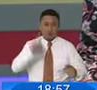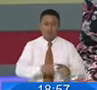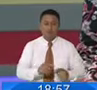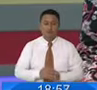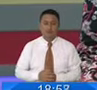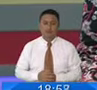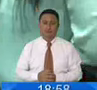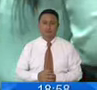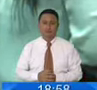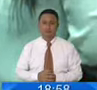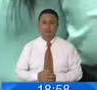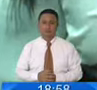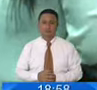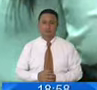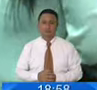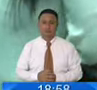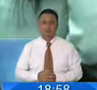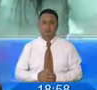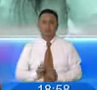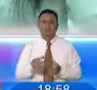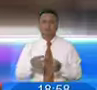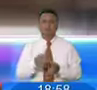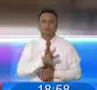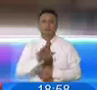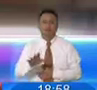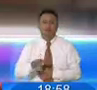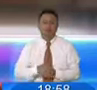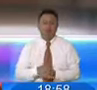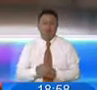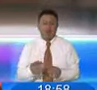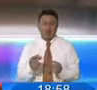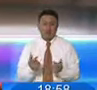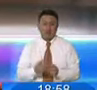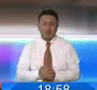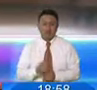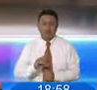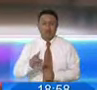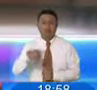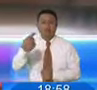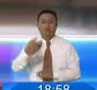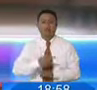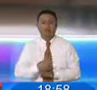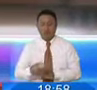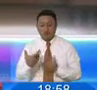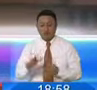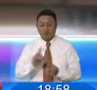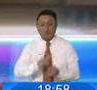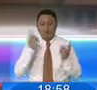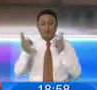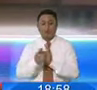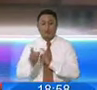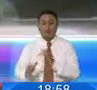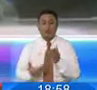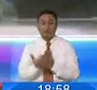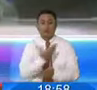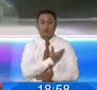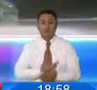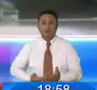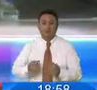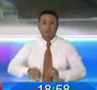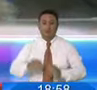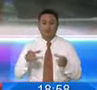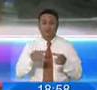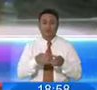Veamos. En el bloque país no hay apuro. Se anuncia que recién la próxima semana y luego del cambio de mando presidencial, el